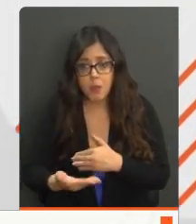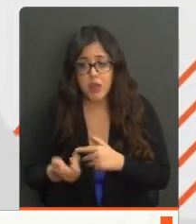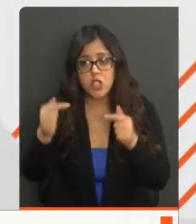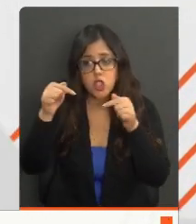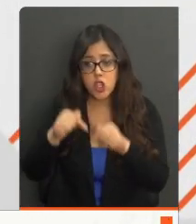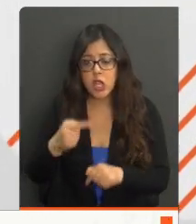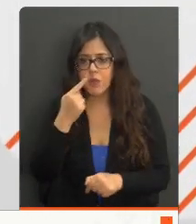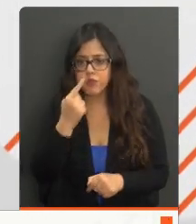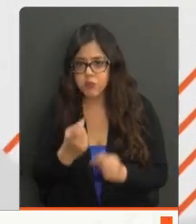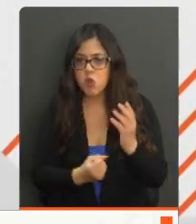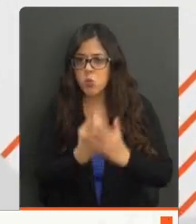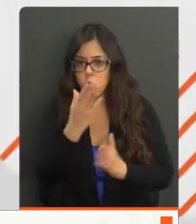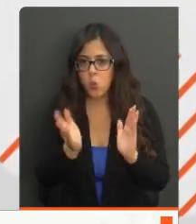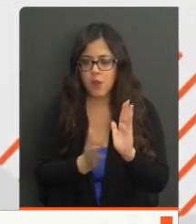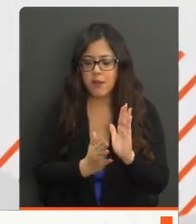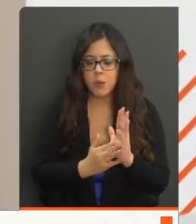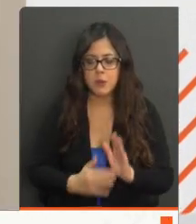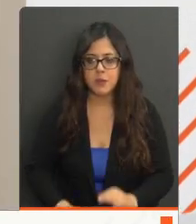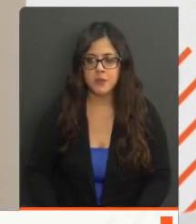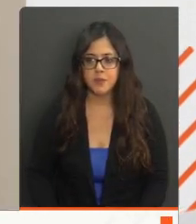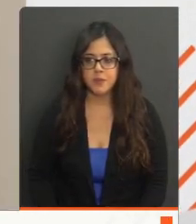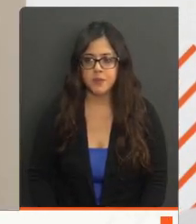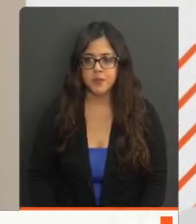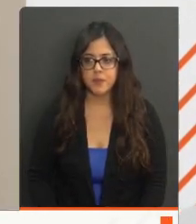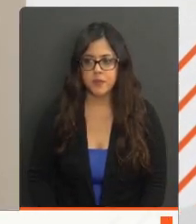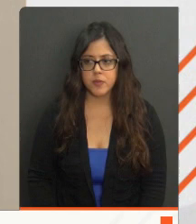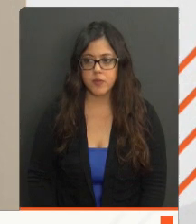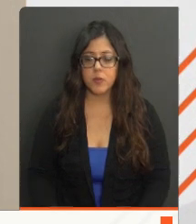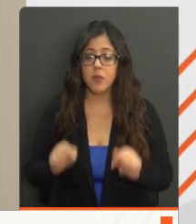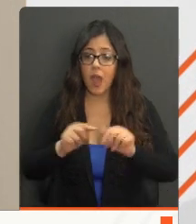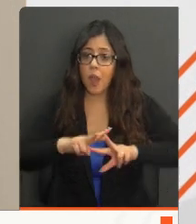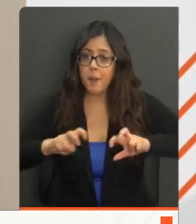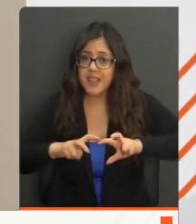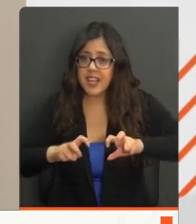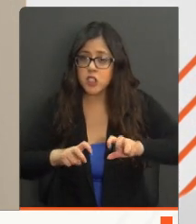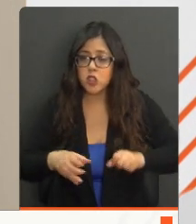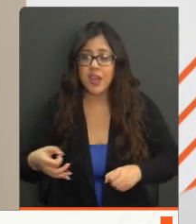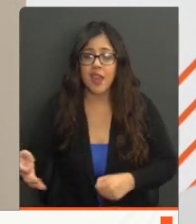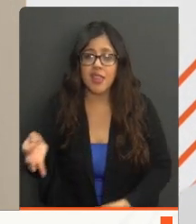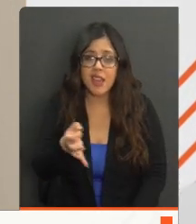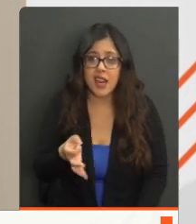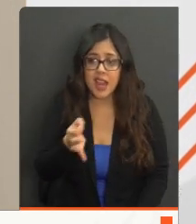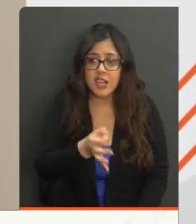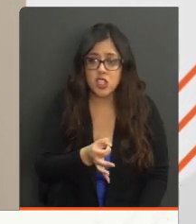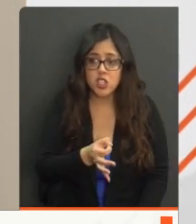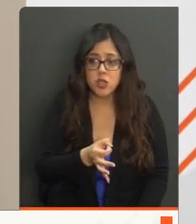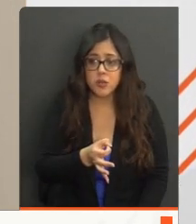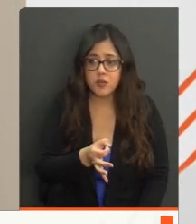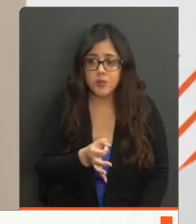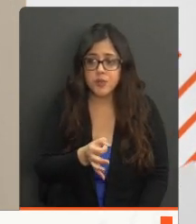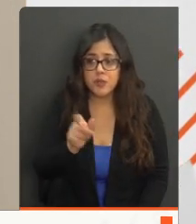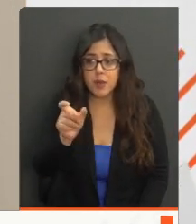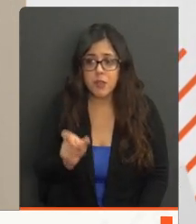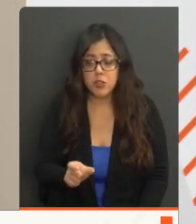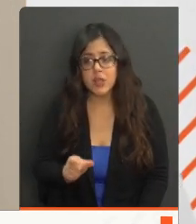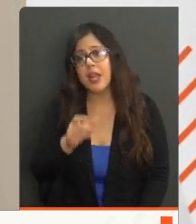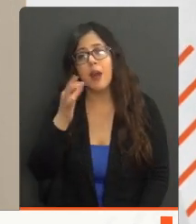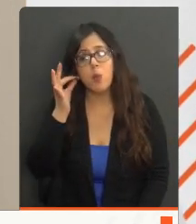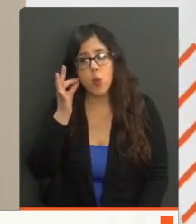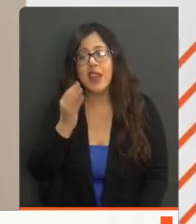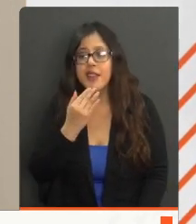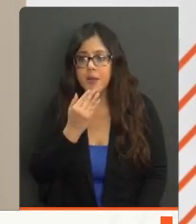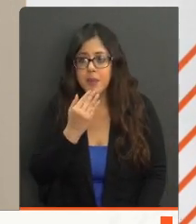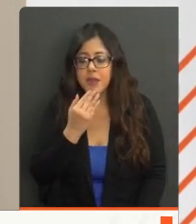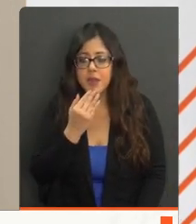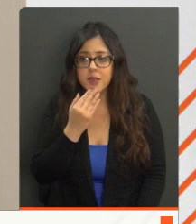conocen nuevos antecedentes no se recabó la declaración de la agraviada y se pudo conocer y corroborar